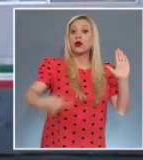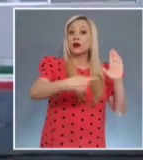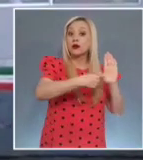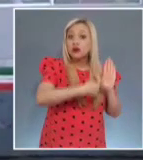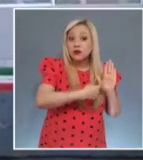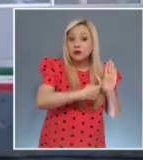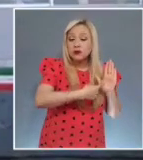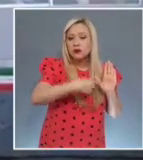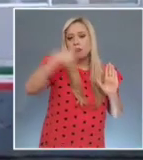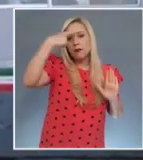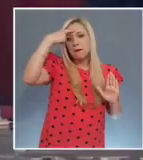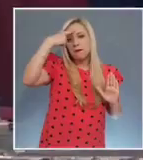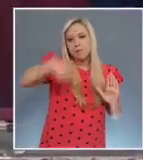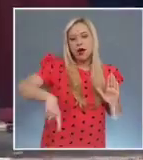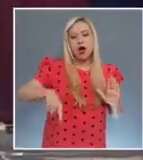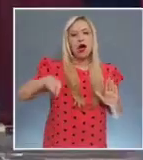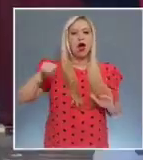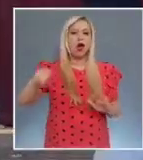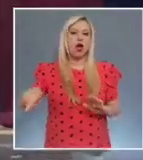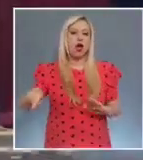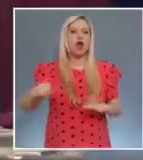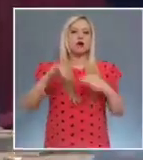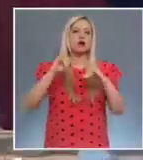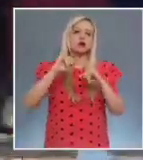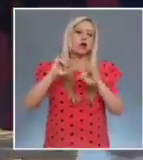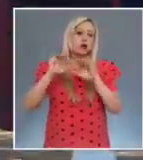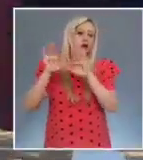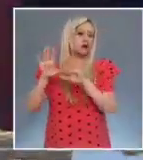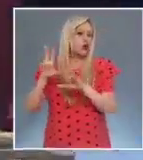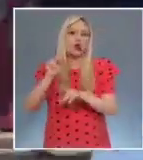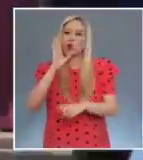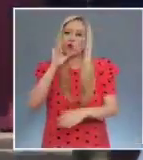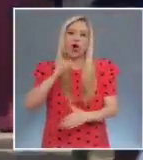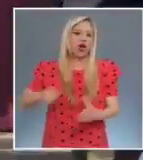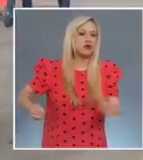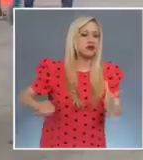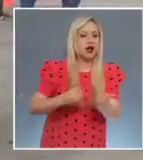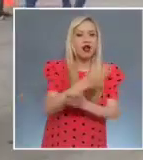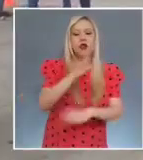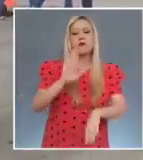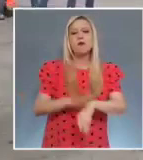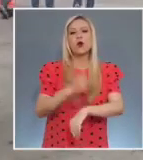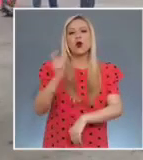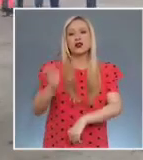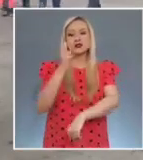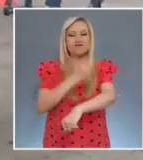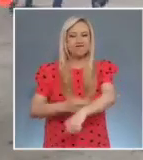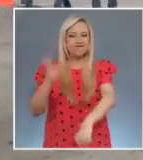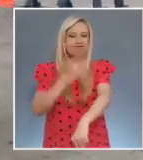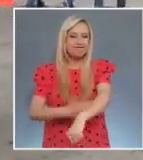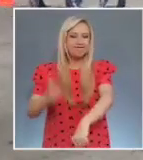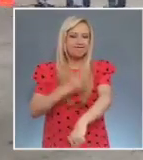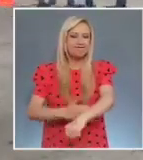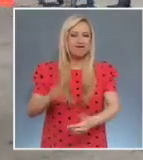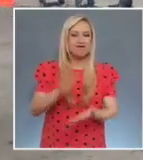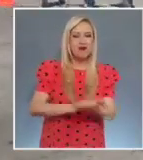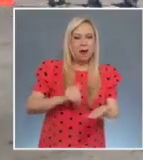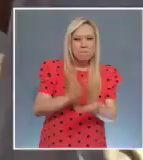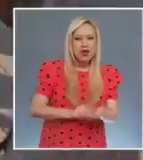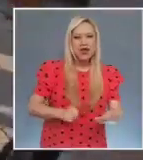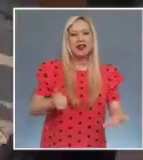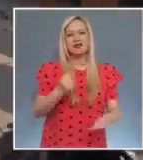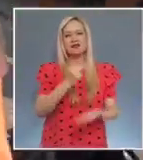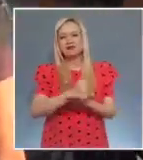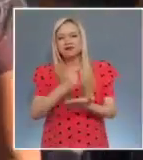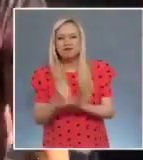la privación de la libertad de una persona por asuntos en materia administrativa Por otra parte al resolver este